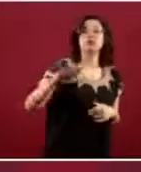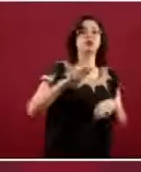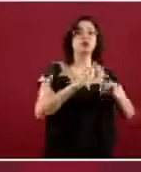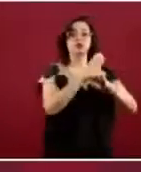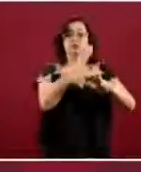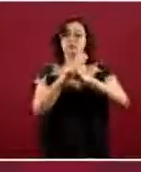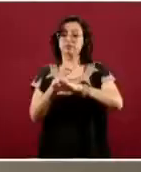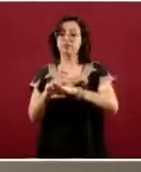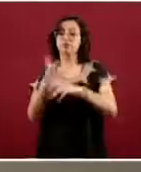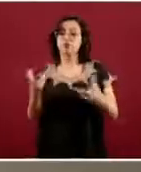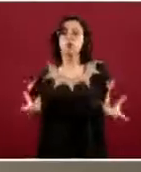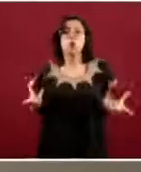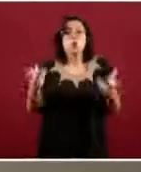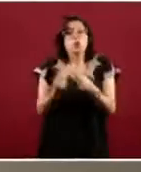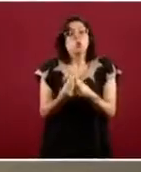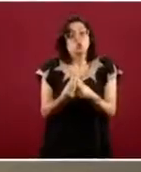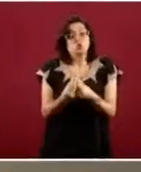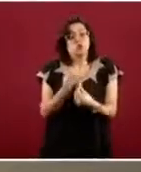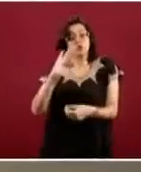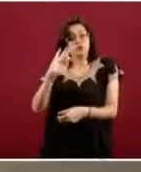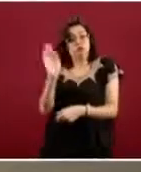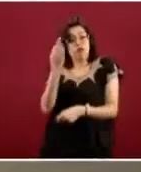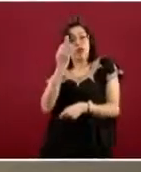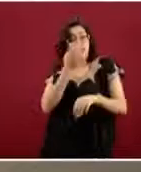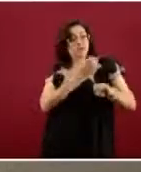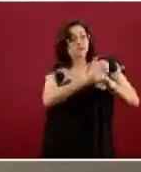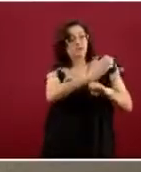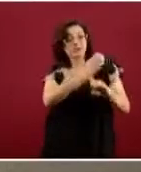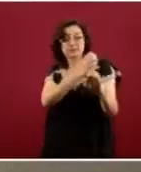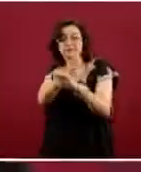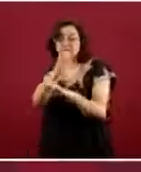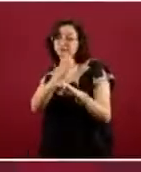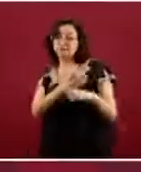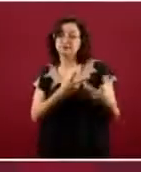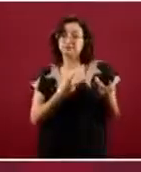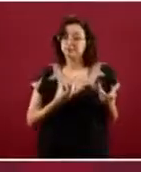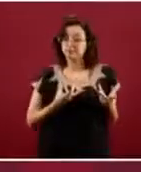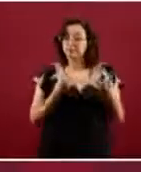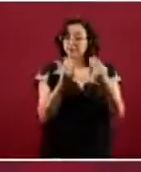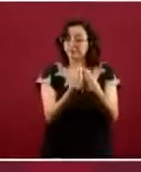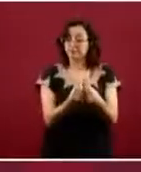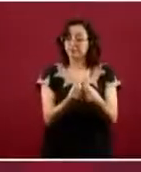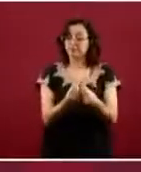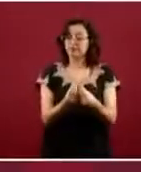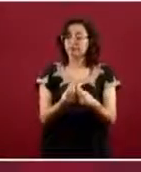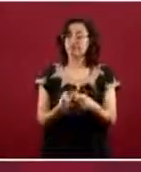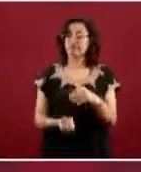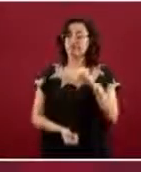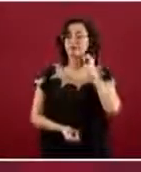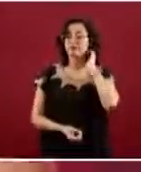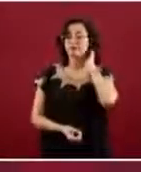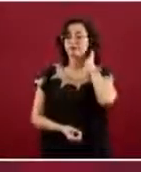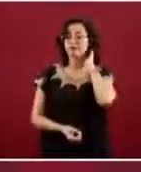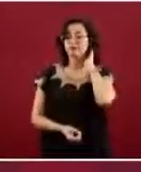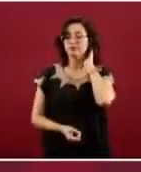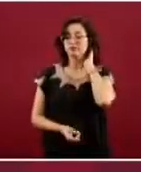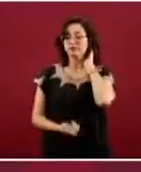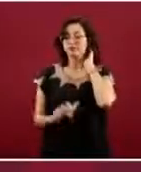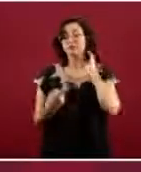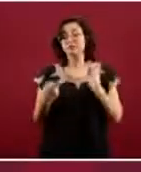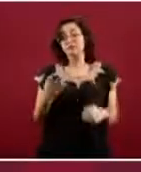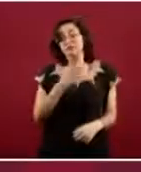federativa es una corresponsabilidad entre el gobierno federal y el gobierno estatal. Pero regresando al